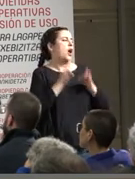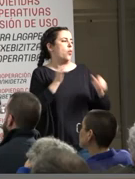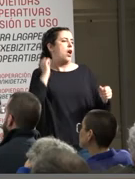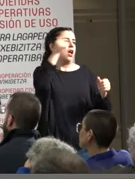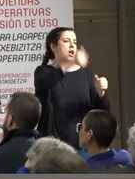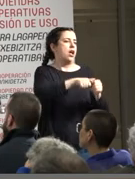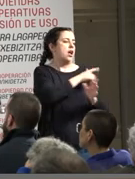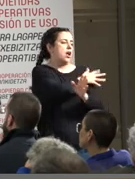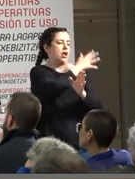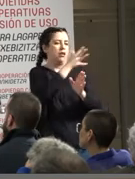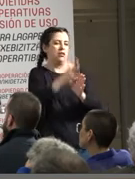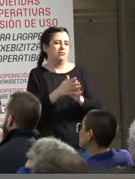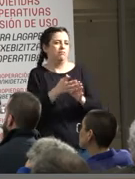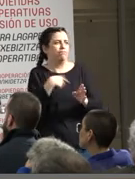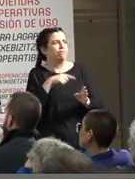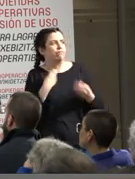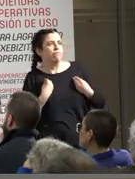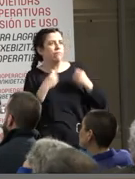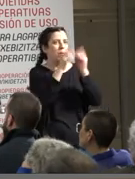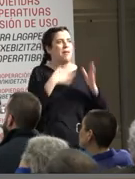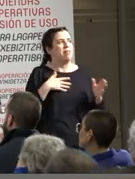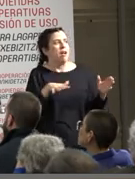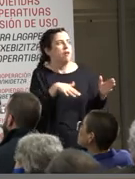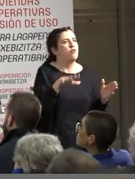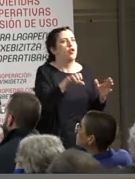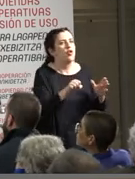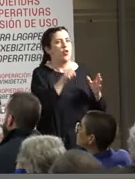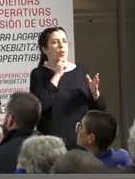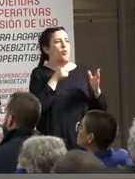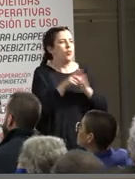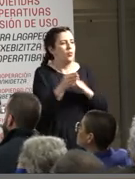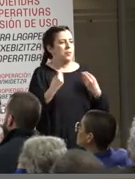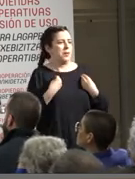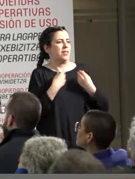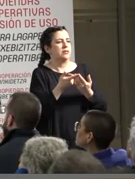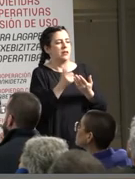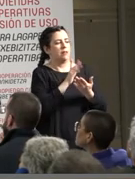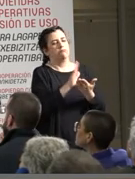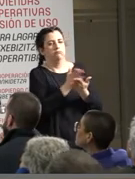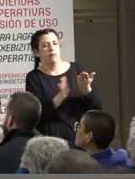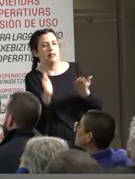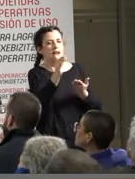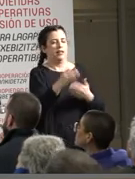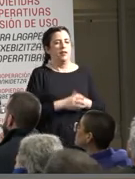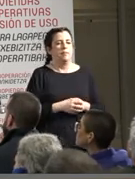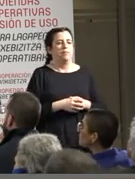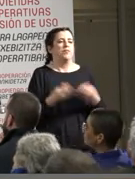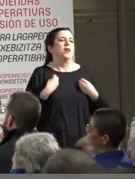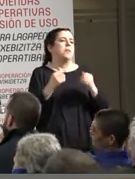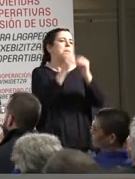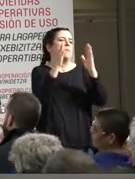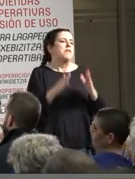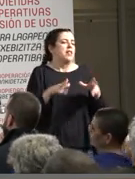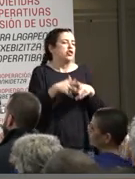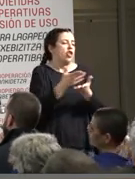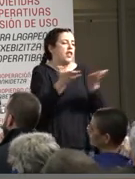de alguna forma nuestras oportunidades habitacionales. También es una fórmula que integra la diversidad social. Si observamos cómo están